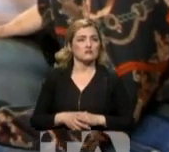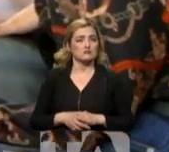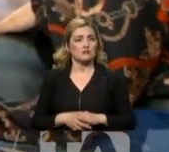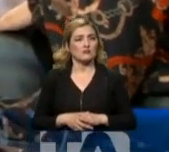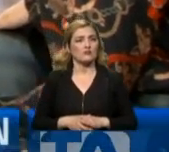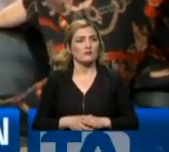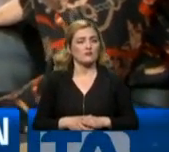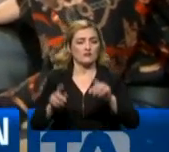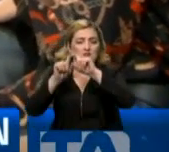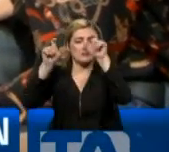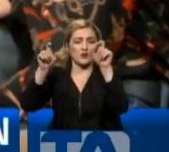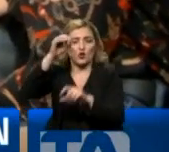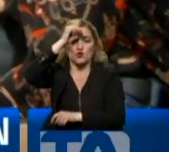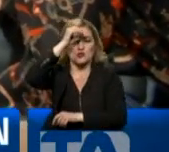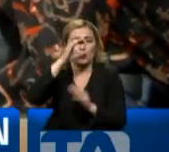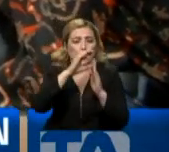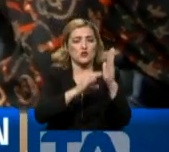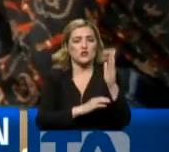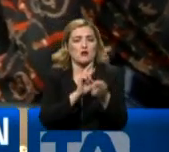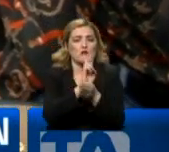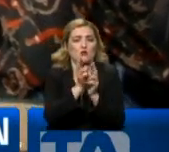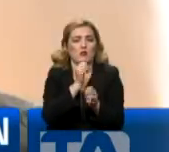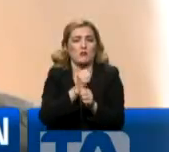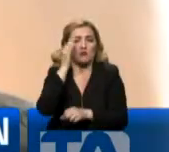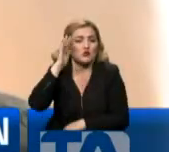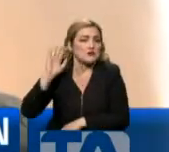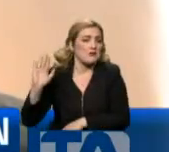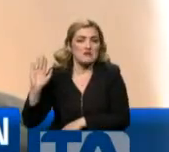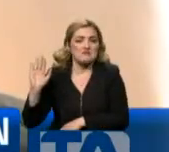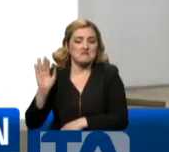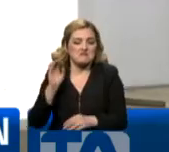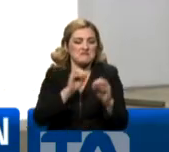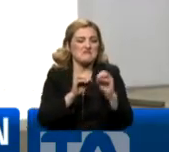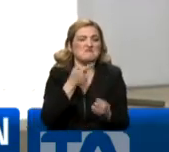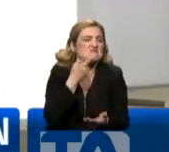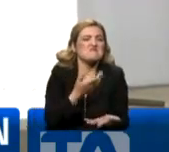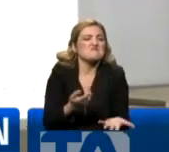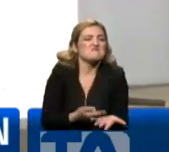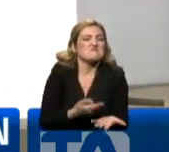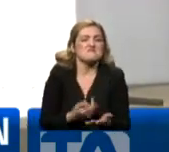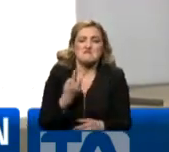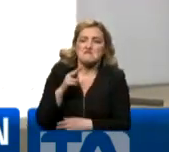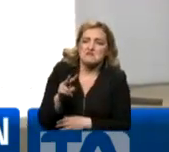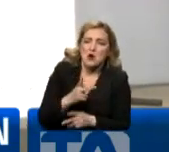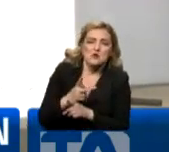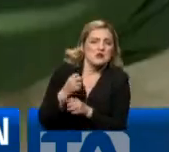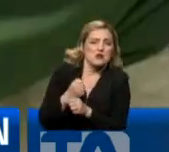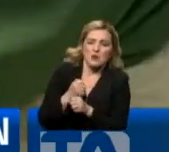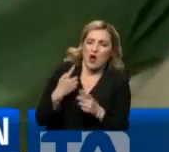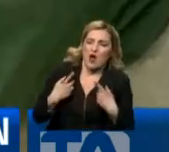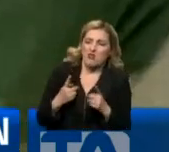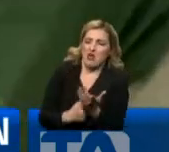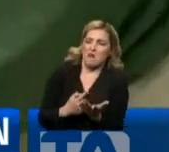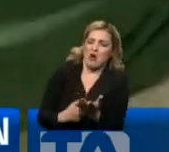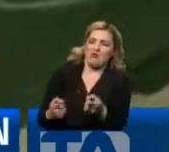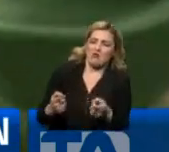Los empresarios desconocen el contenido de las reformas laborales. Lo que saben es lo que se ha debatido en el Consejo del Trabajo.